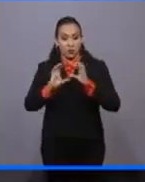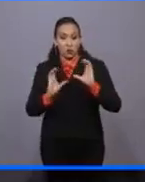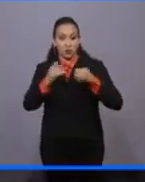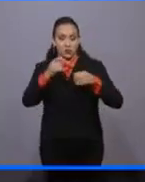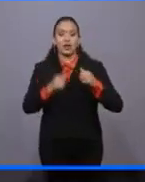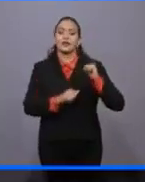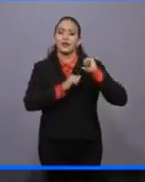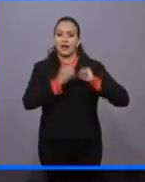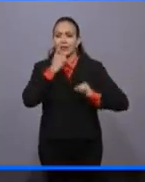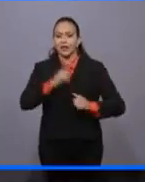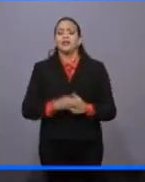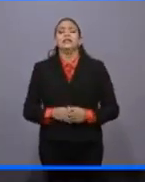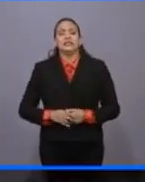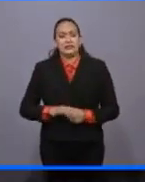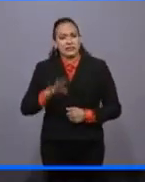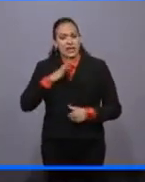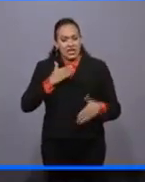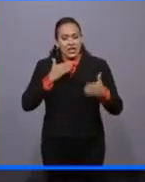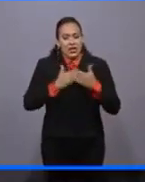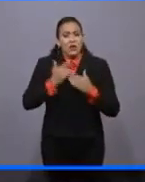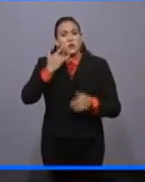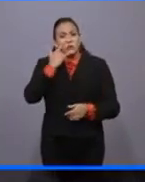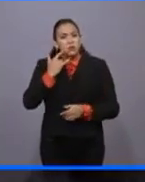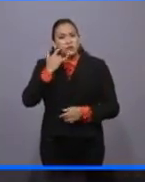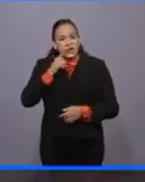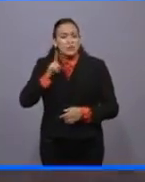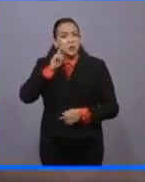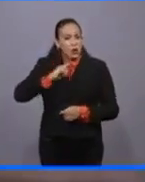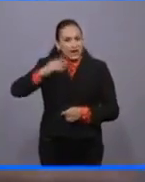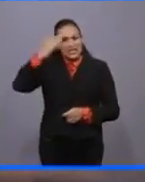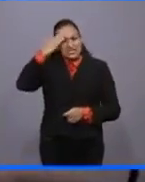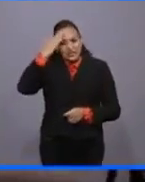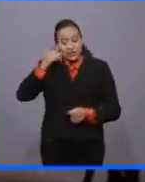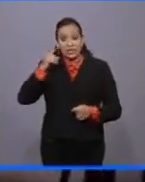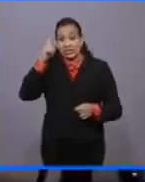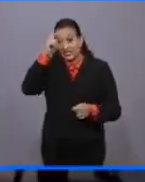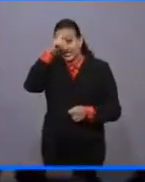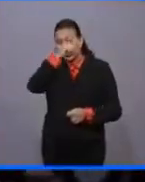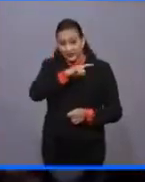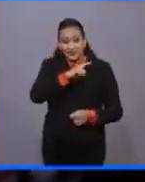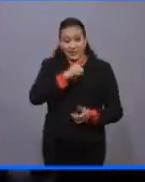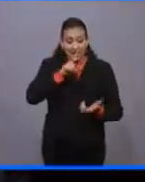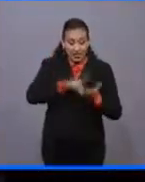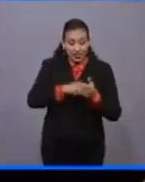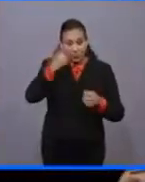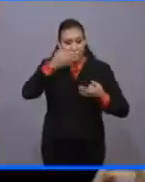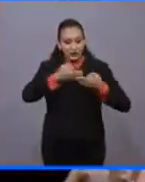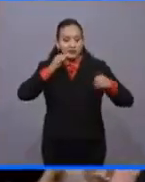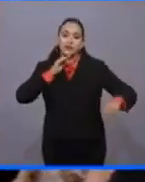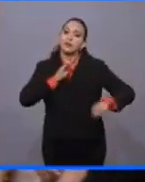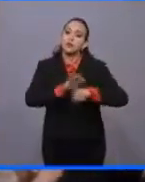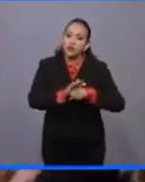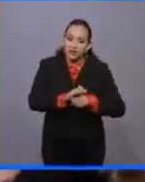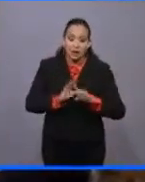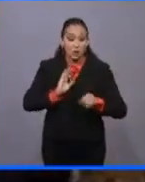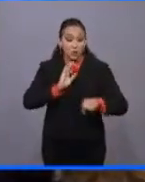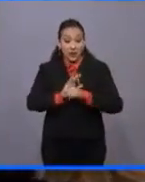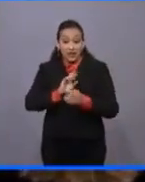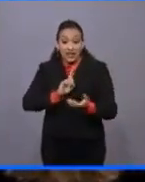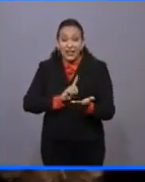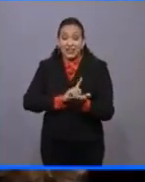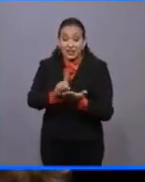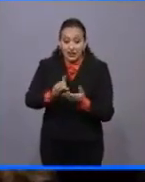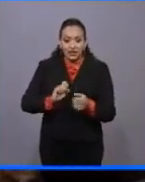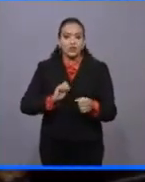tribunal expresaron los desafíos y las luchas que han tenido que liderar en la defensa de sus territorios, de sus derechos, tradiciones